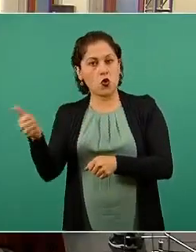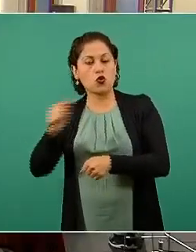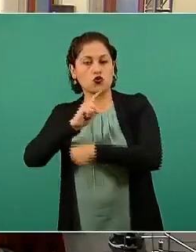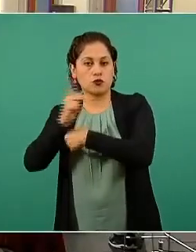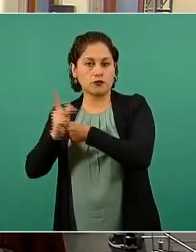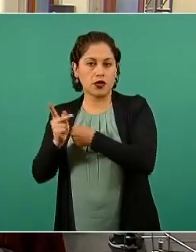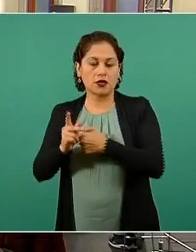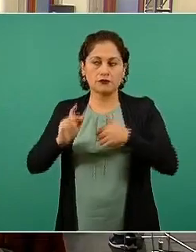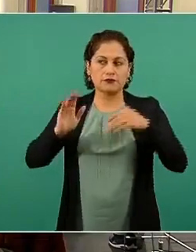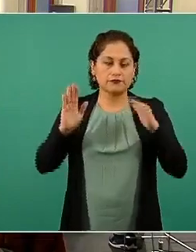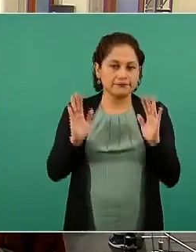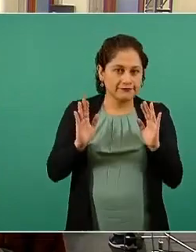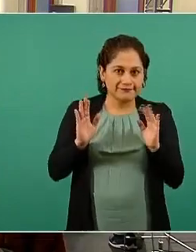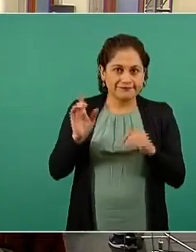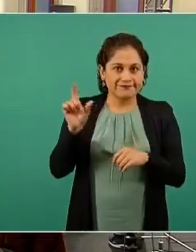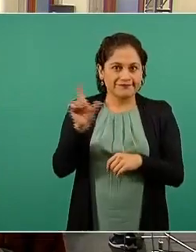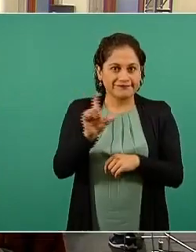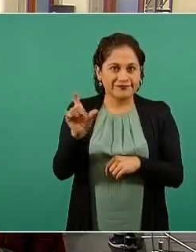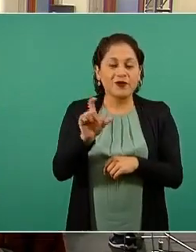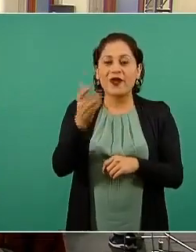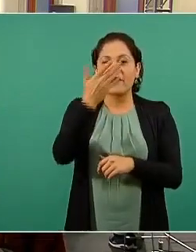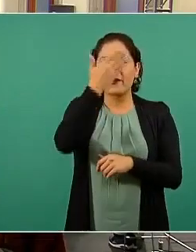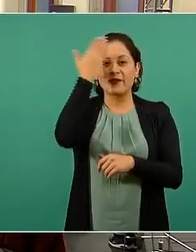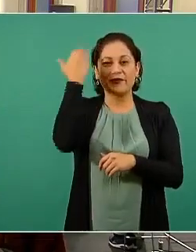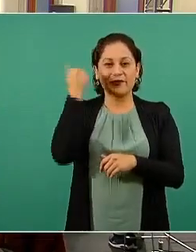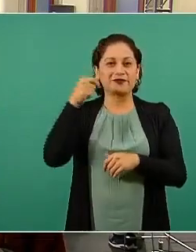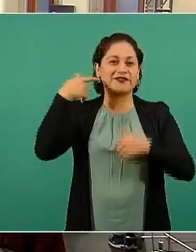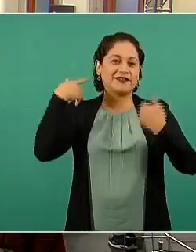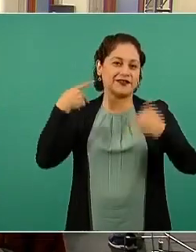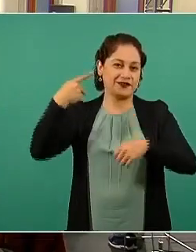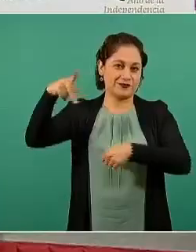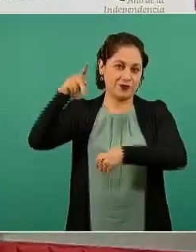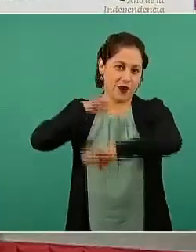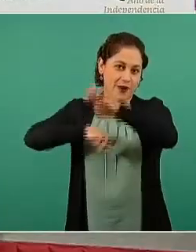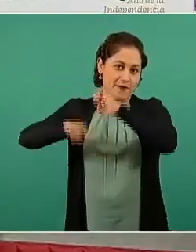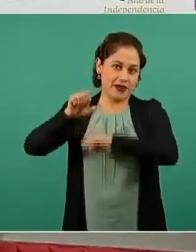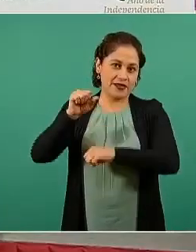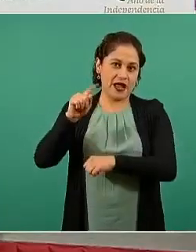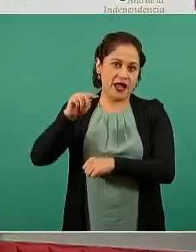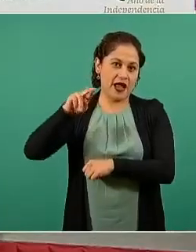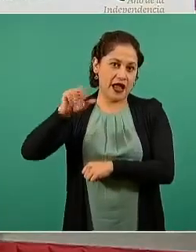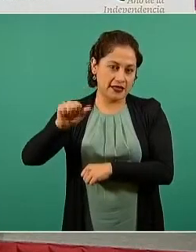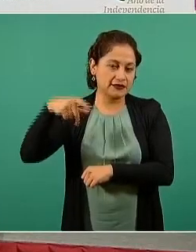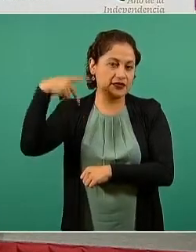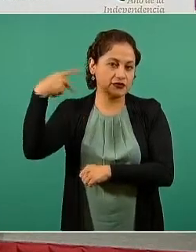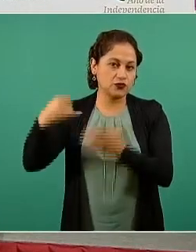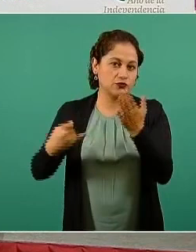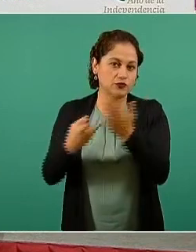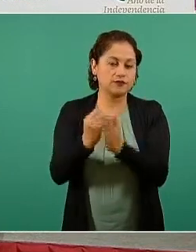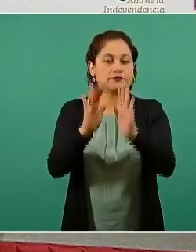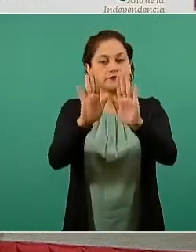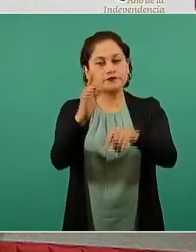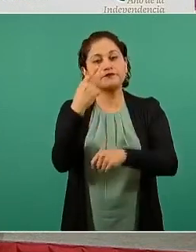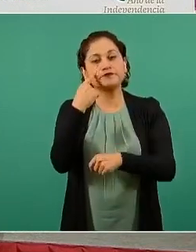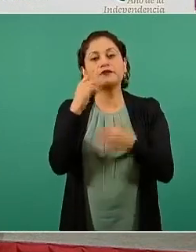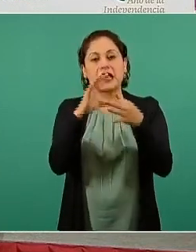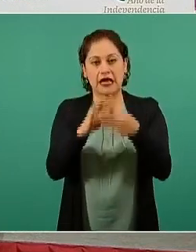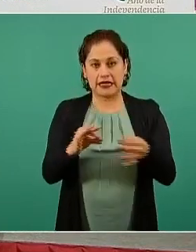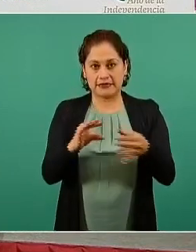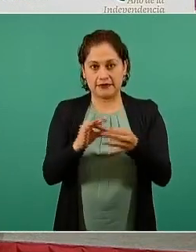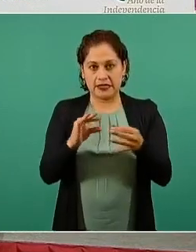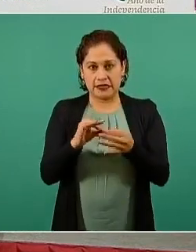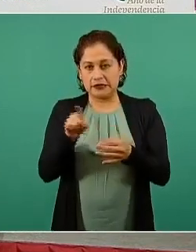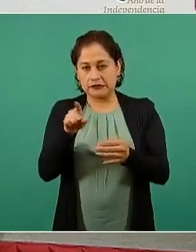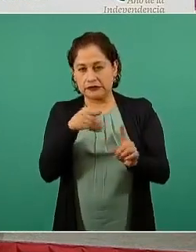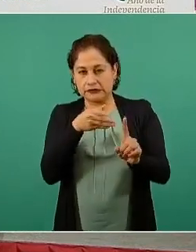Entiendo que próximamente, pero será una pregunta a AstraZeneca que tendrá que responder. Aquí, Arely, para contextualizar y que se ubique